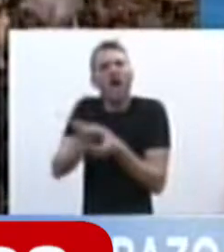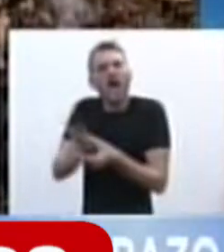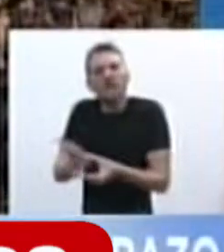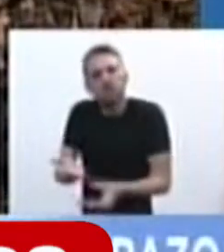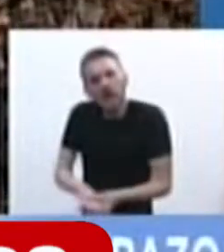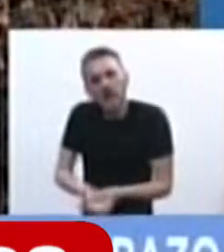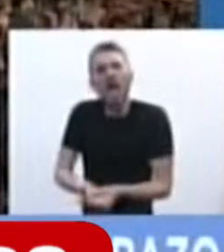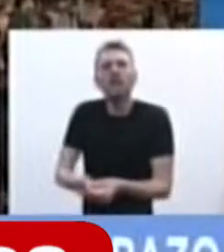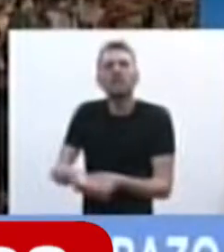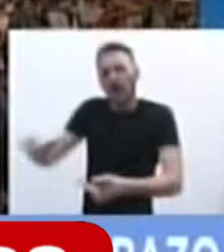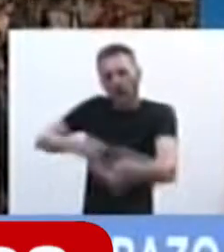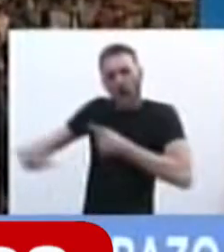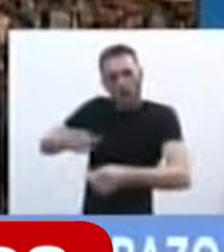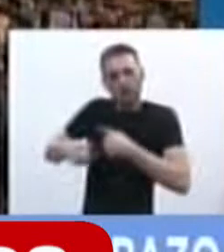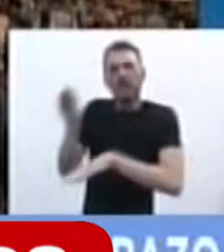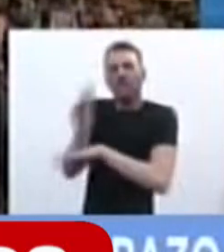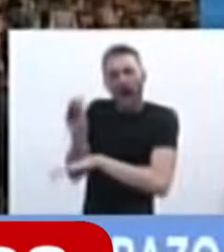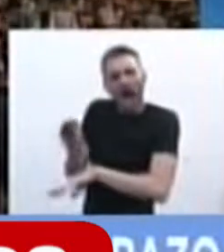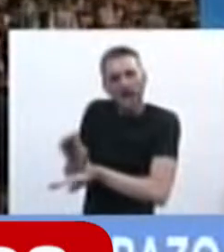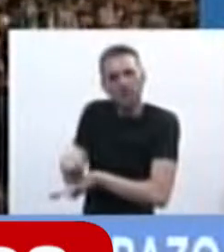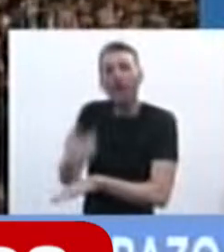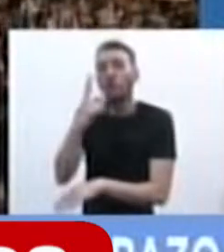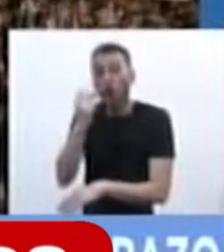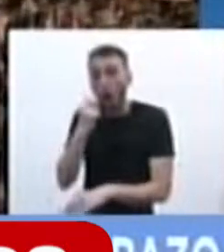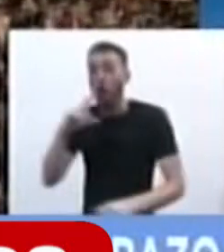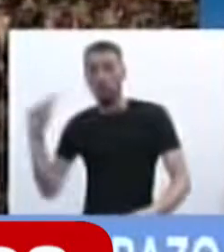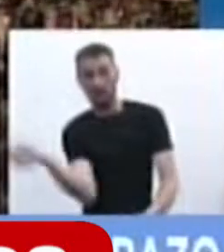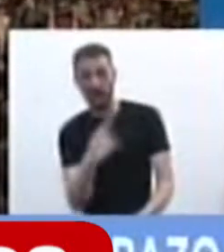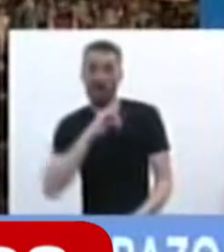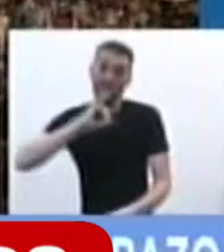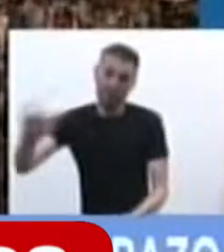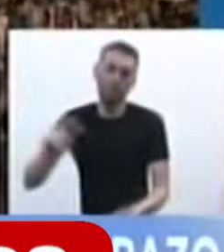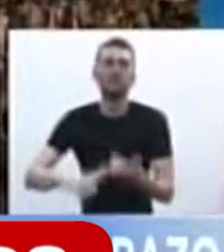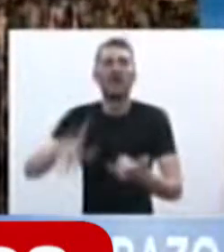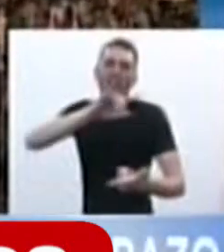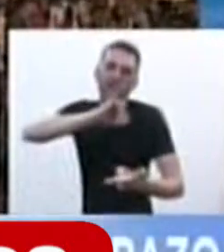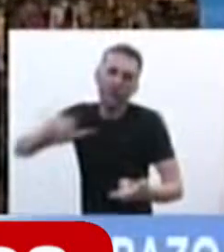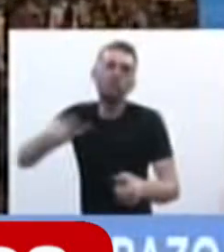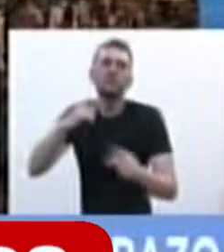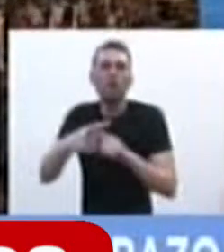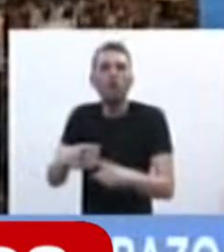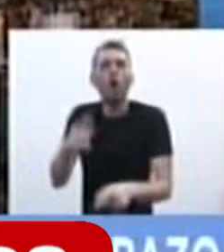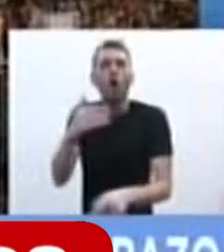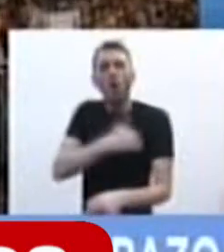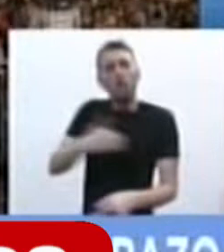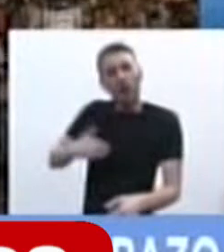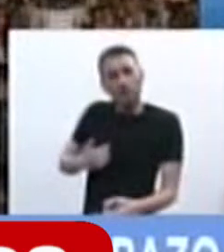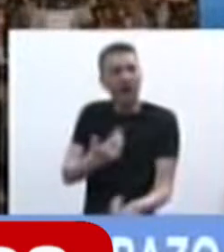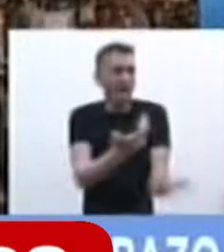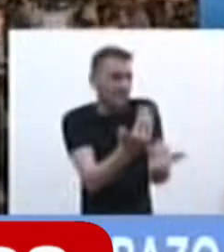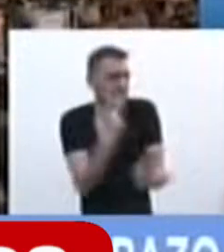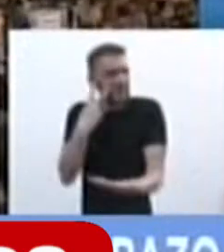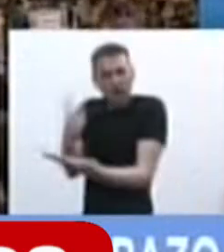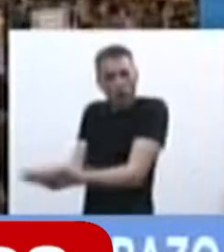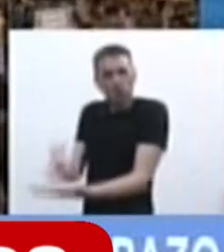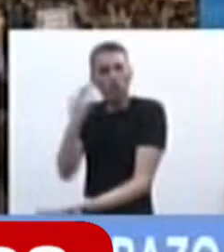demandas de alimentos en nuestros juzgados de familias, cuando baje la cantidad de demandas por reconocimiento de paternidad en nuestros